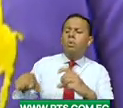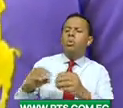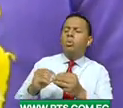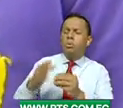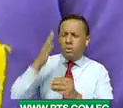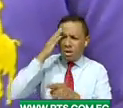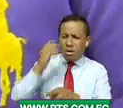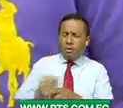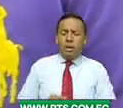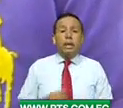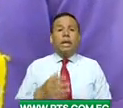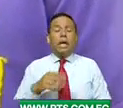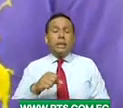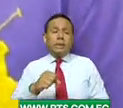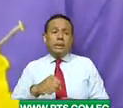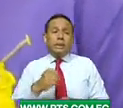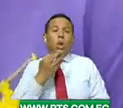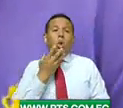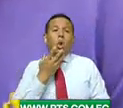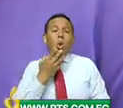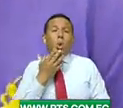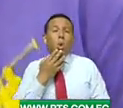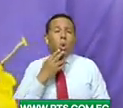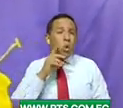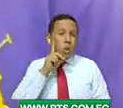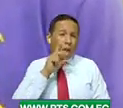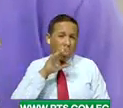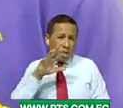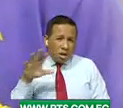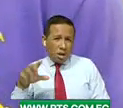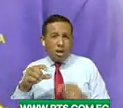el carro es un Sahil plomo de placa